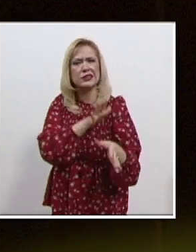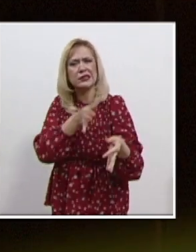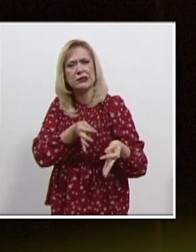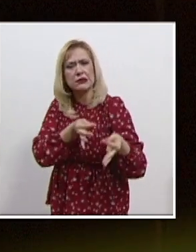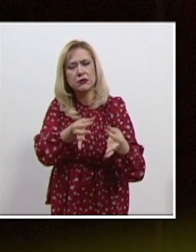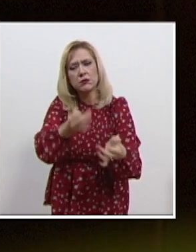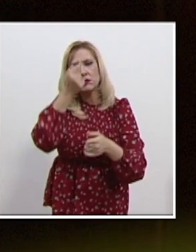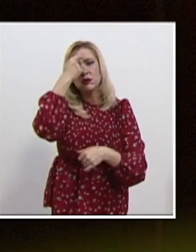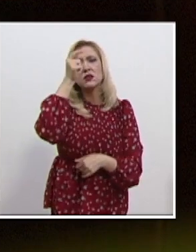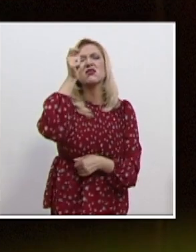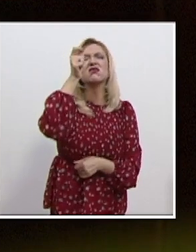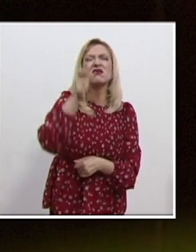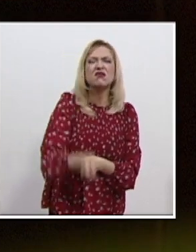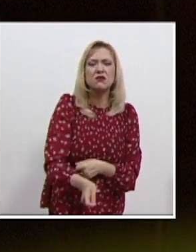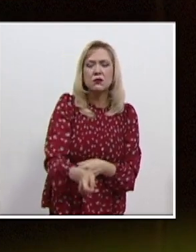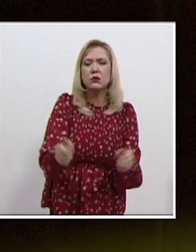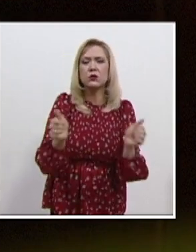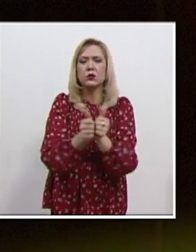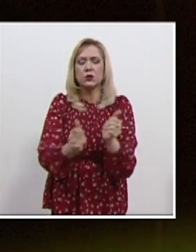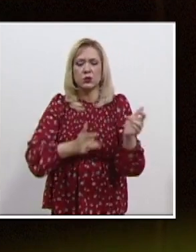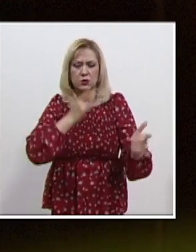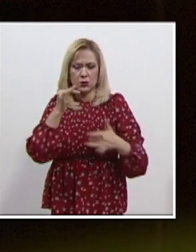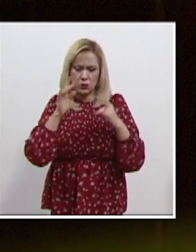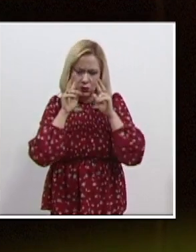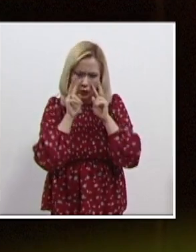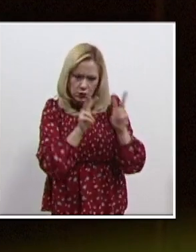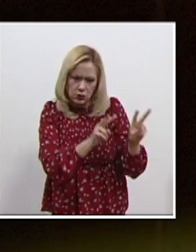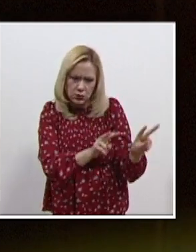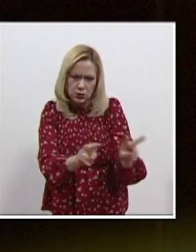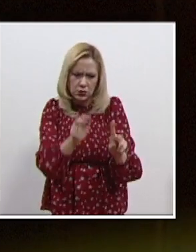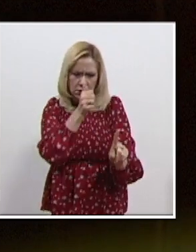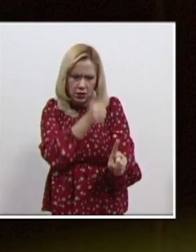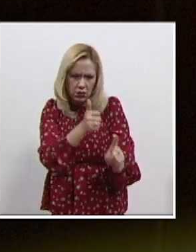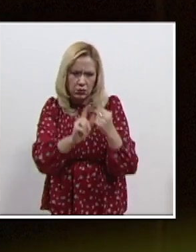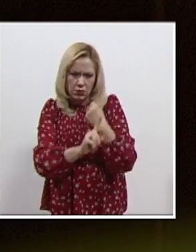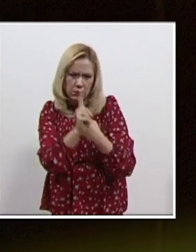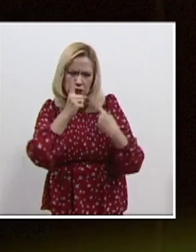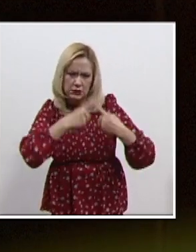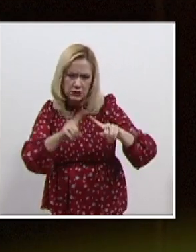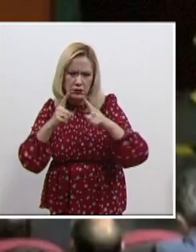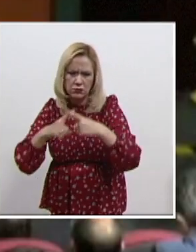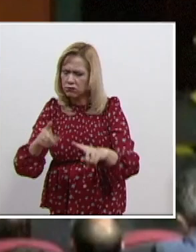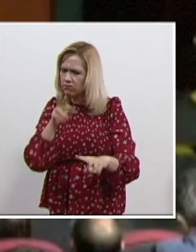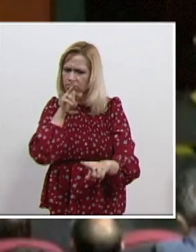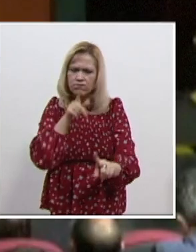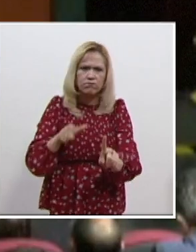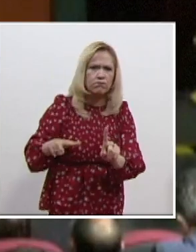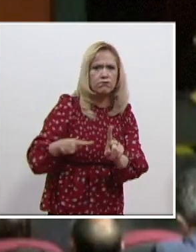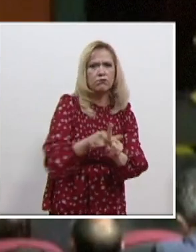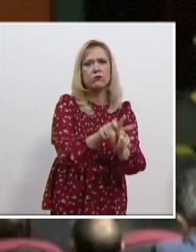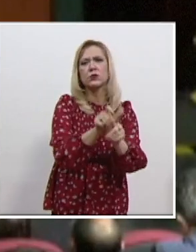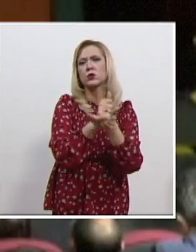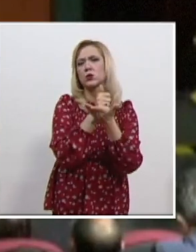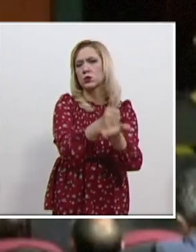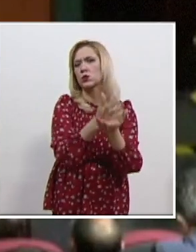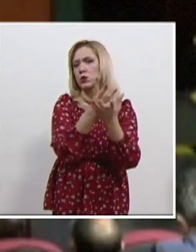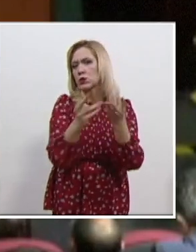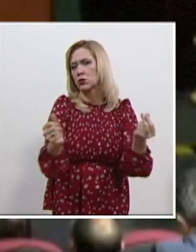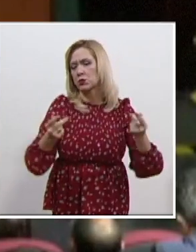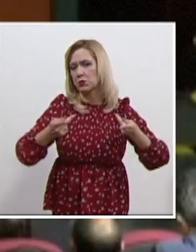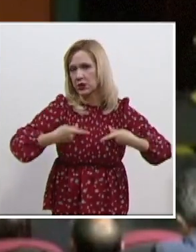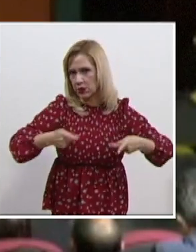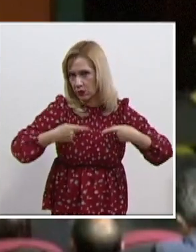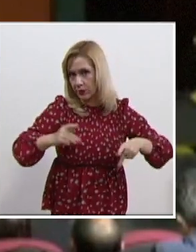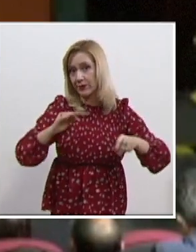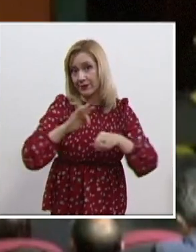sean prestados con sensibilidad para escuchar y acompañar a las personas. En este marco se